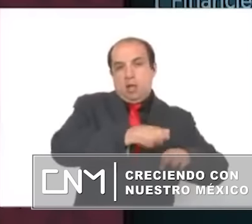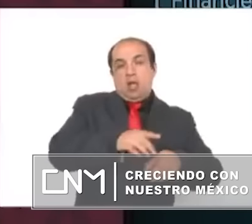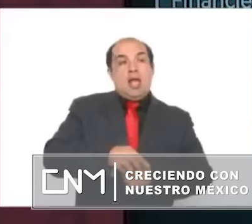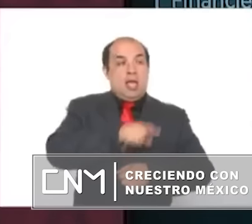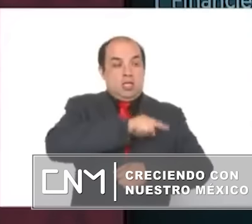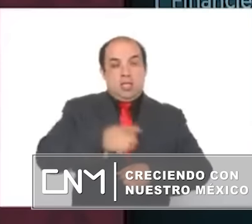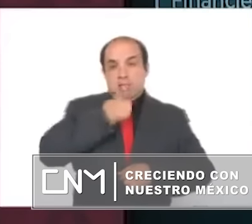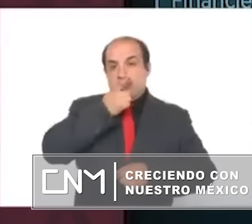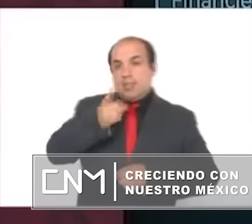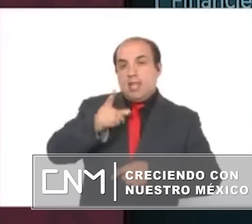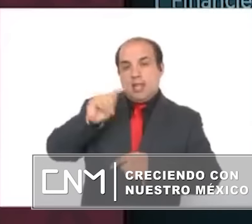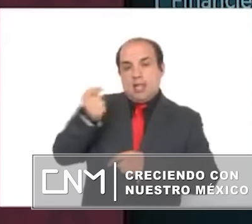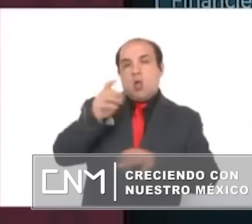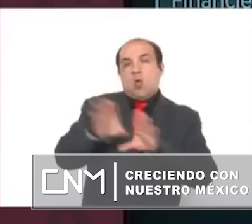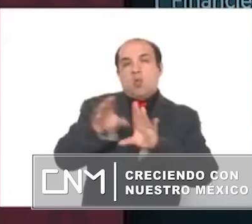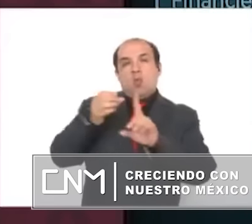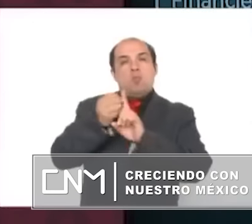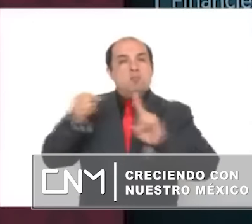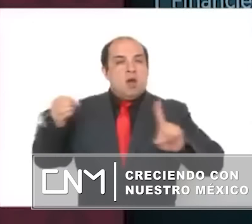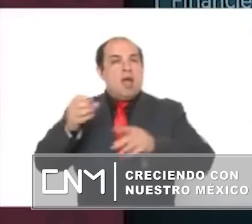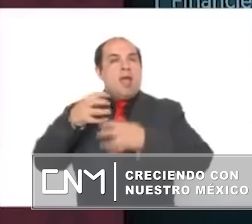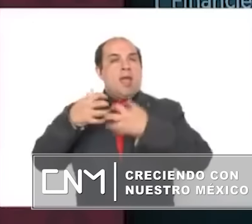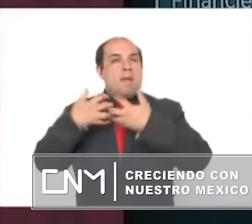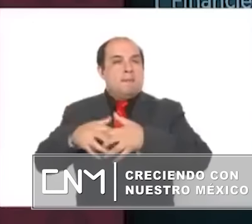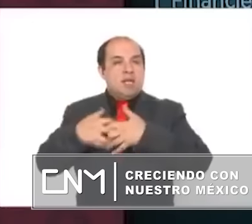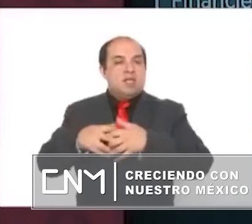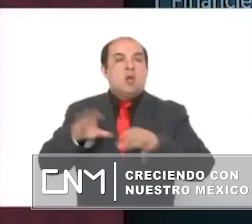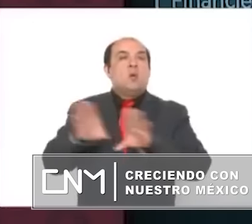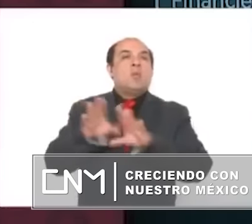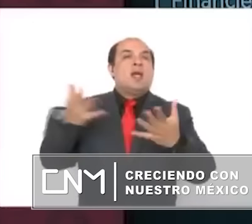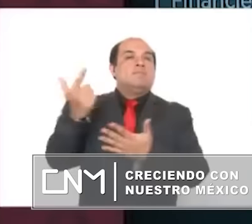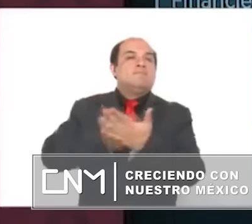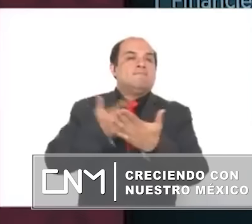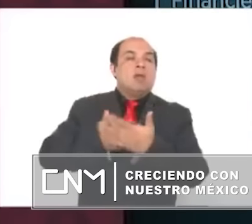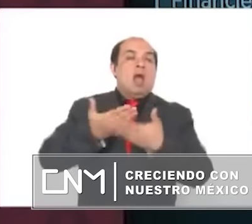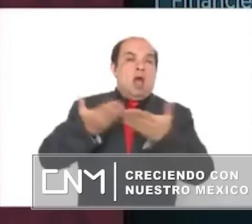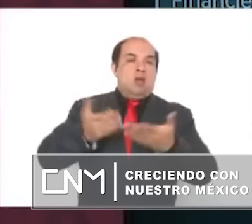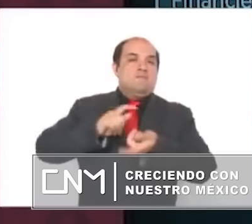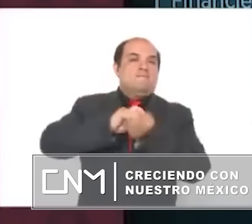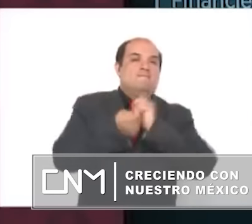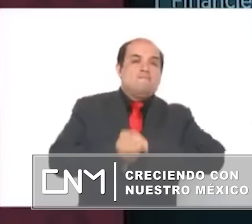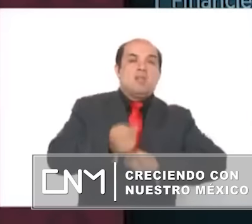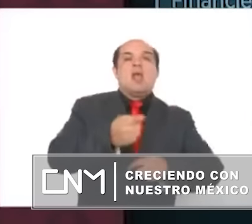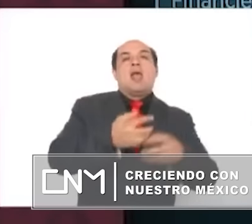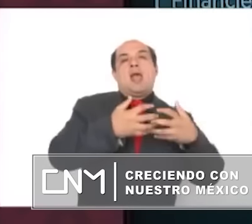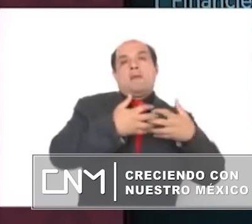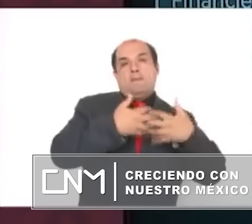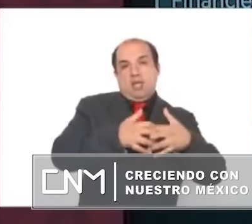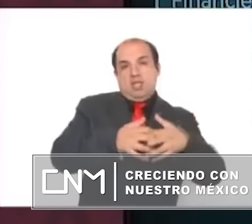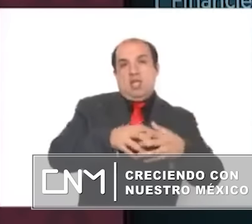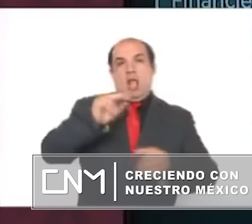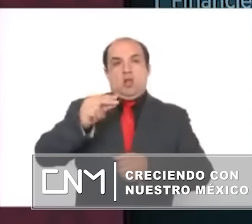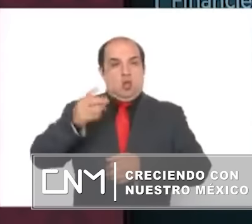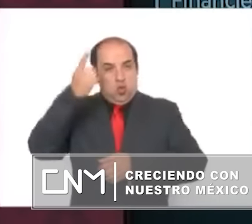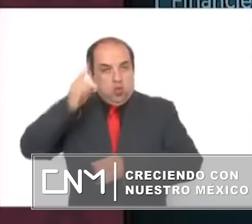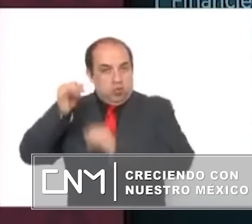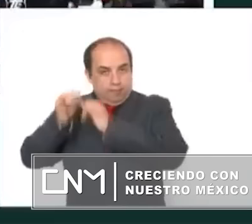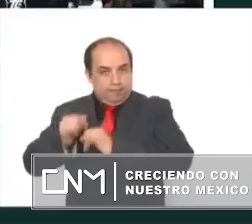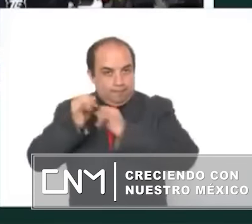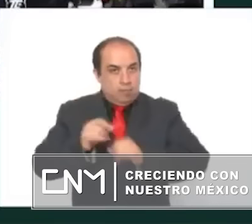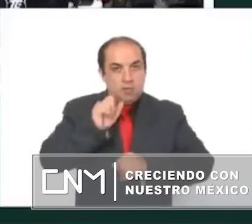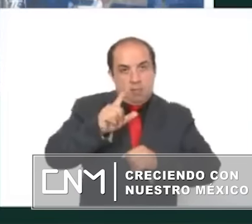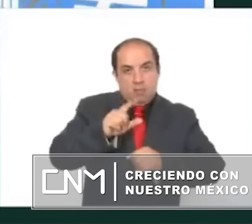de cómo se constituyen las empresas, cómo se hace la contabilidad, etcétera, porque ahora van a ser empresas, ya no van a ser concesionarios individuales, pero también por el acceso al